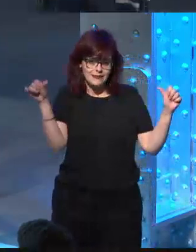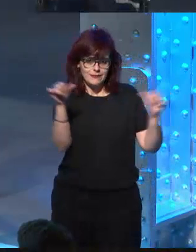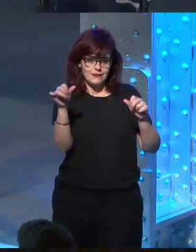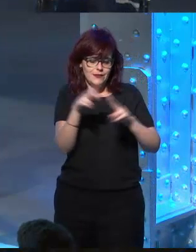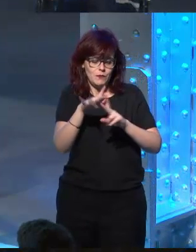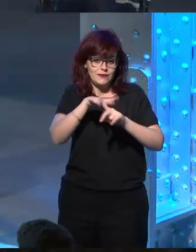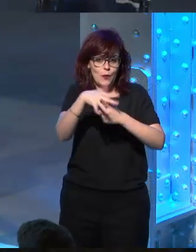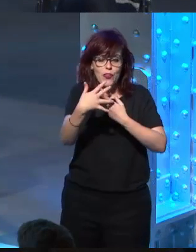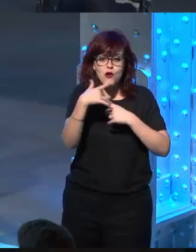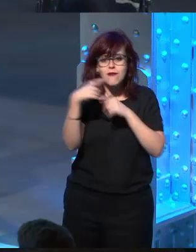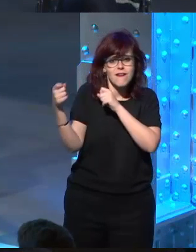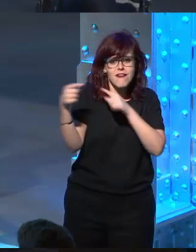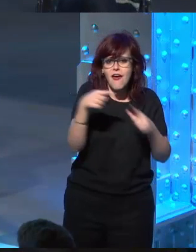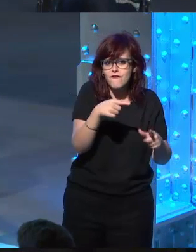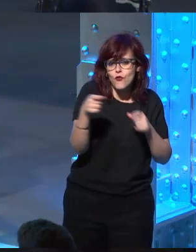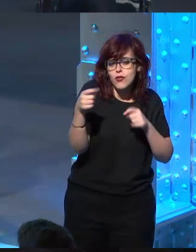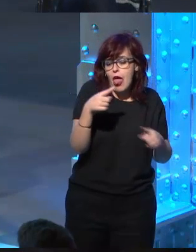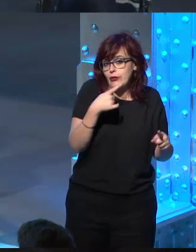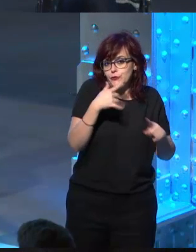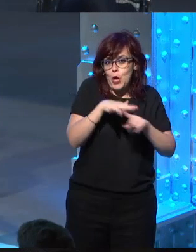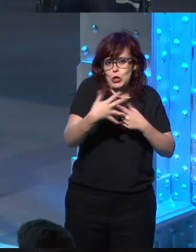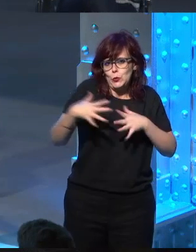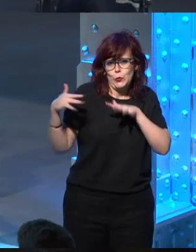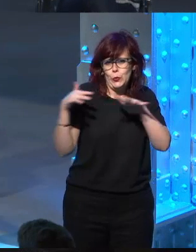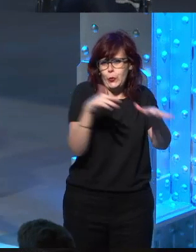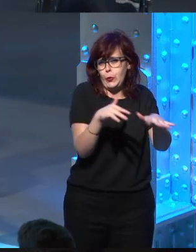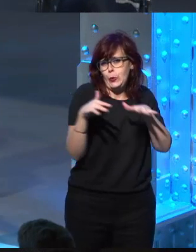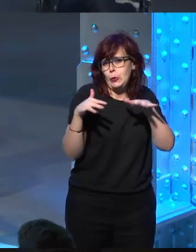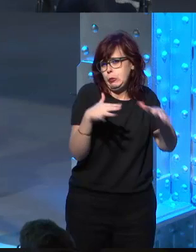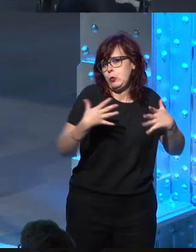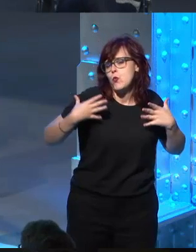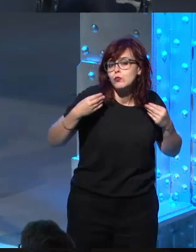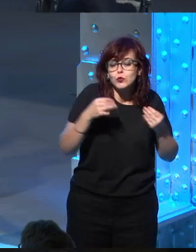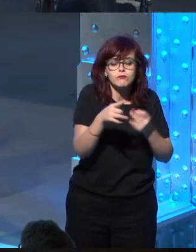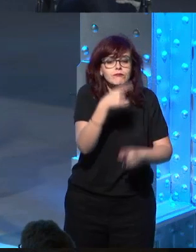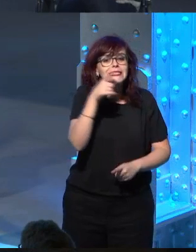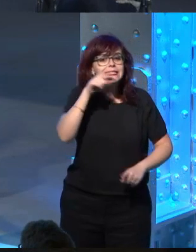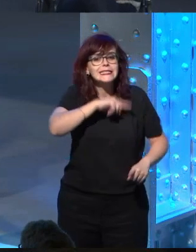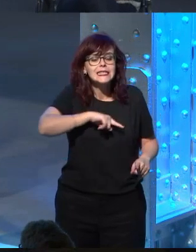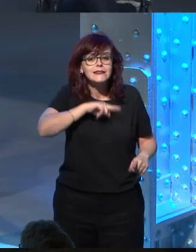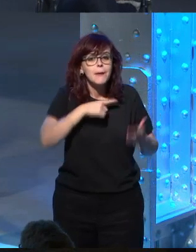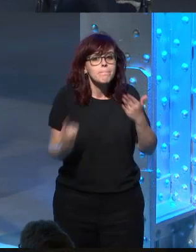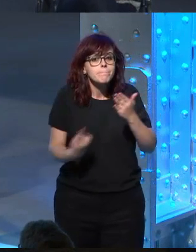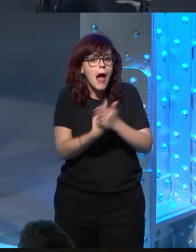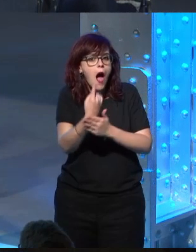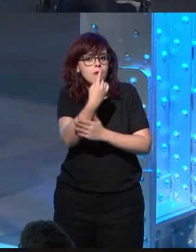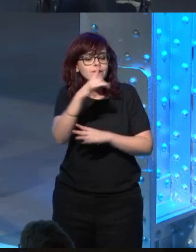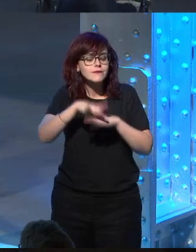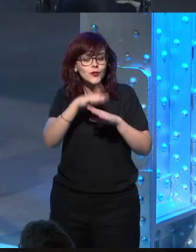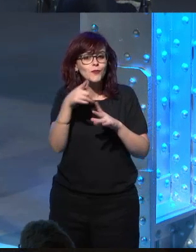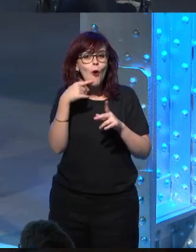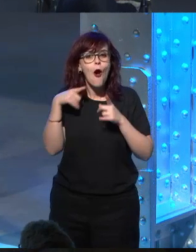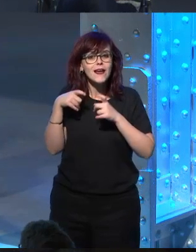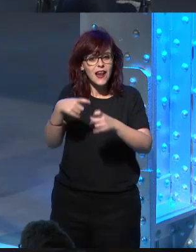Entonces todo? decidís que tenéis que explicarlo y que tenéis que explicarlo de esta manera, con mapas, y que tenéis que ahondar no hacia el comienzo de la guerra de